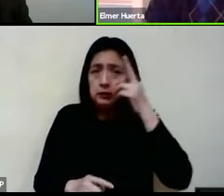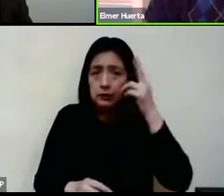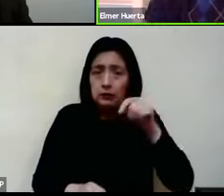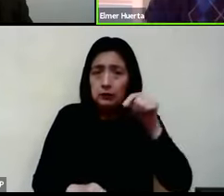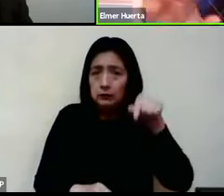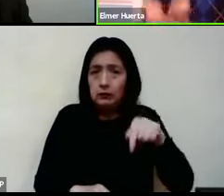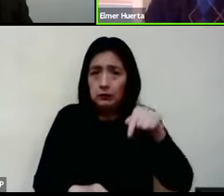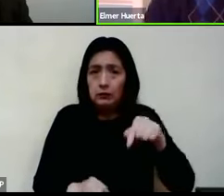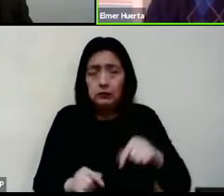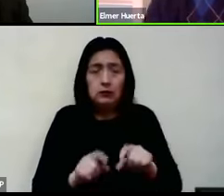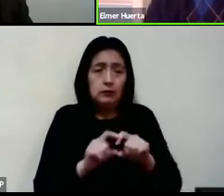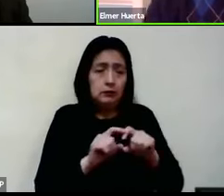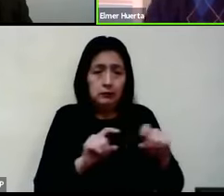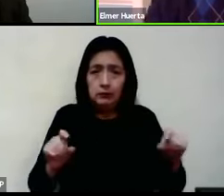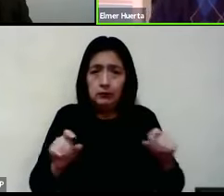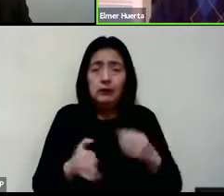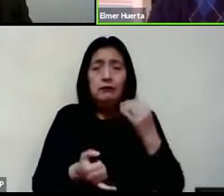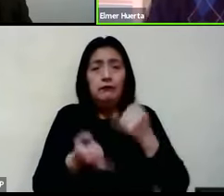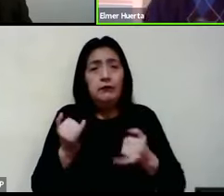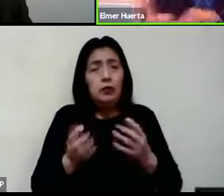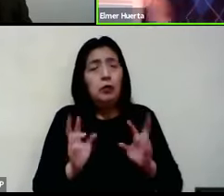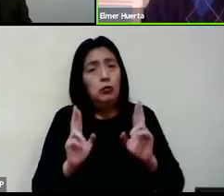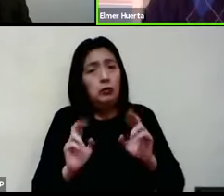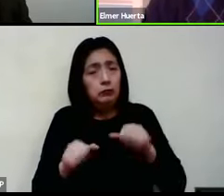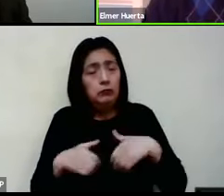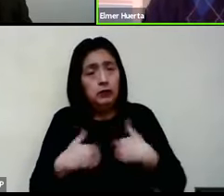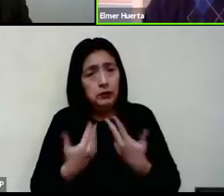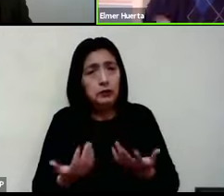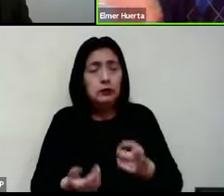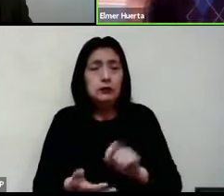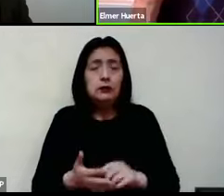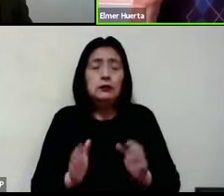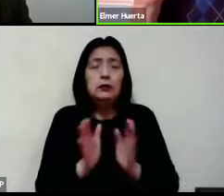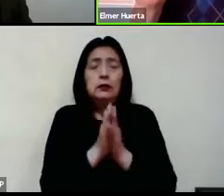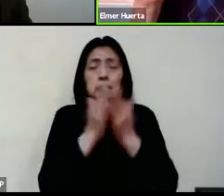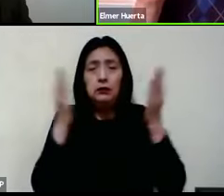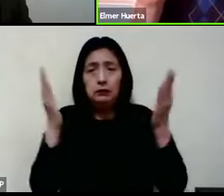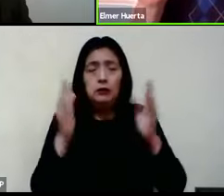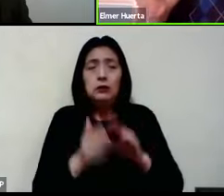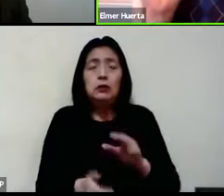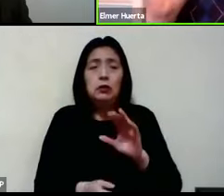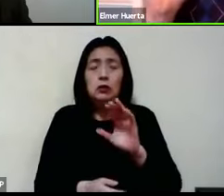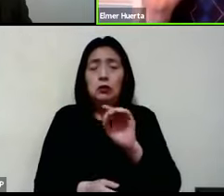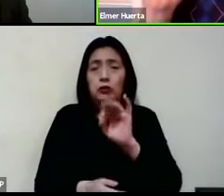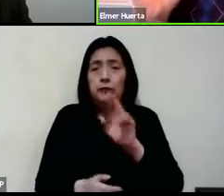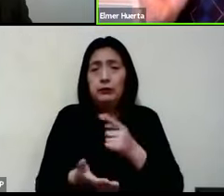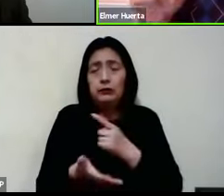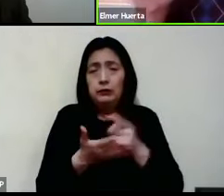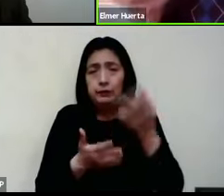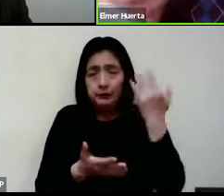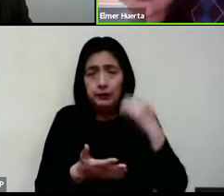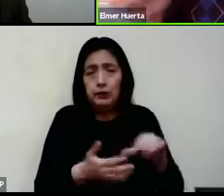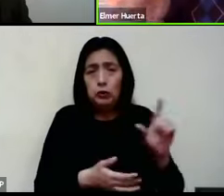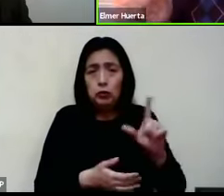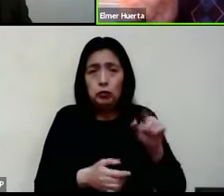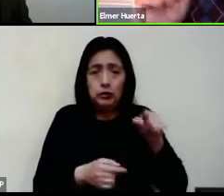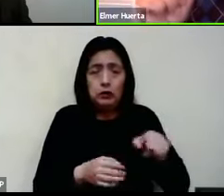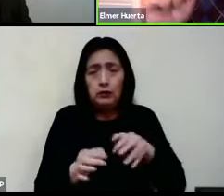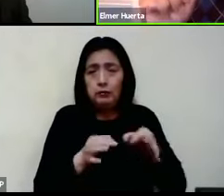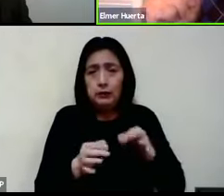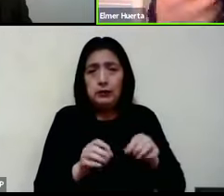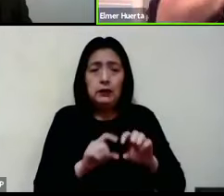esta presentación que hice al final, ojalá que la puedan tener, está en el comercio, que en el comercio de la semana pasada, el lunes, allí está